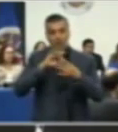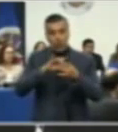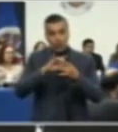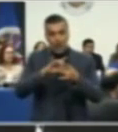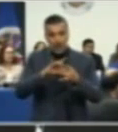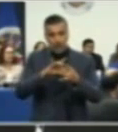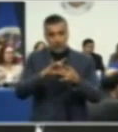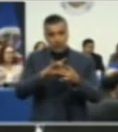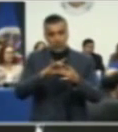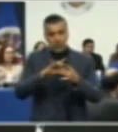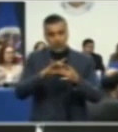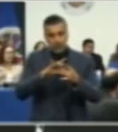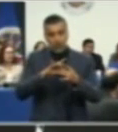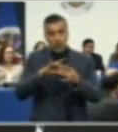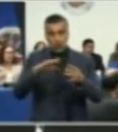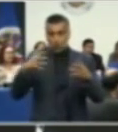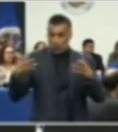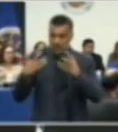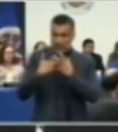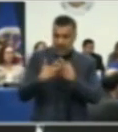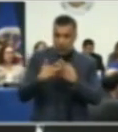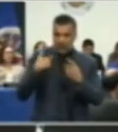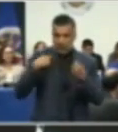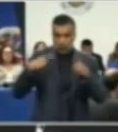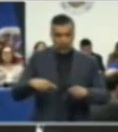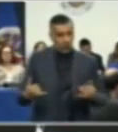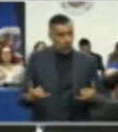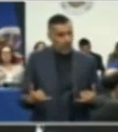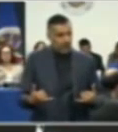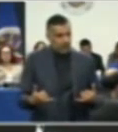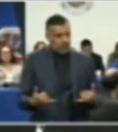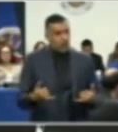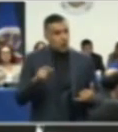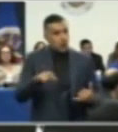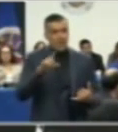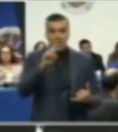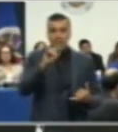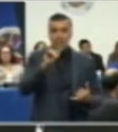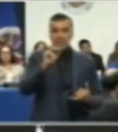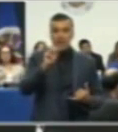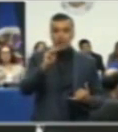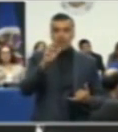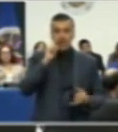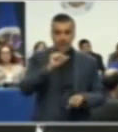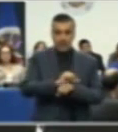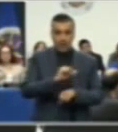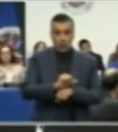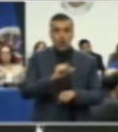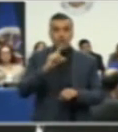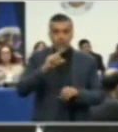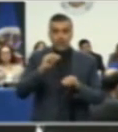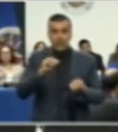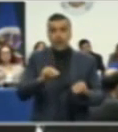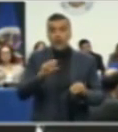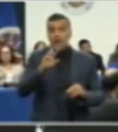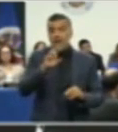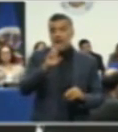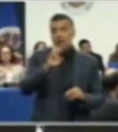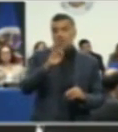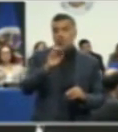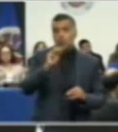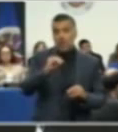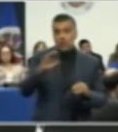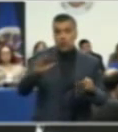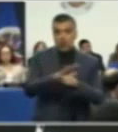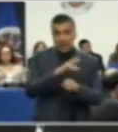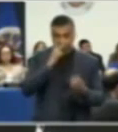de manera complementaria a lo que está ocurriendo aquí, justamente con esa dinámica de trabajo de plantear las reformas concretas y